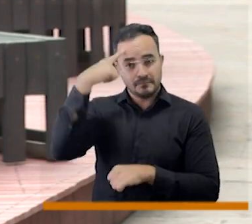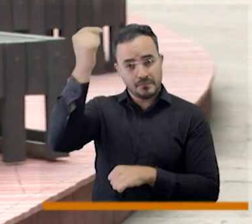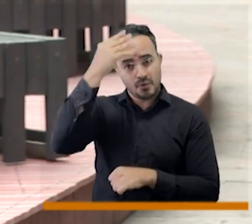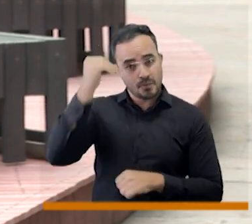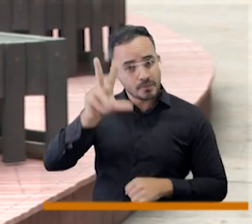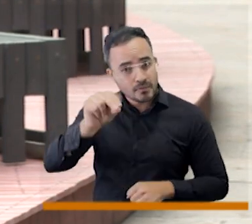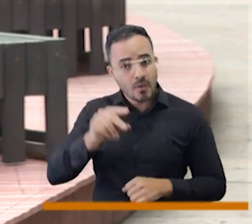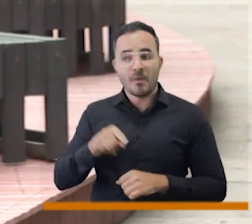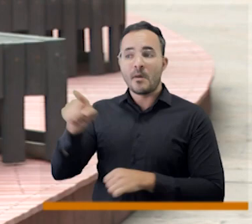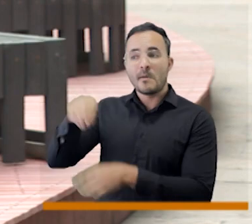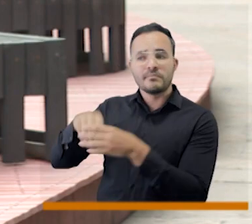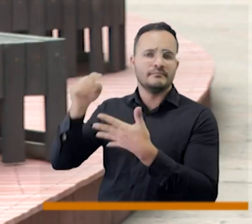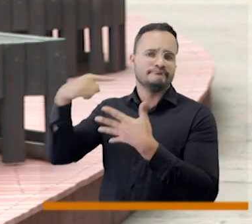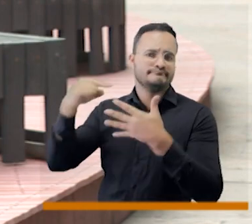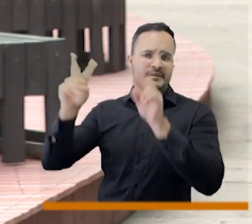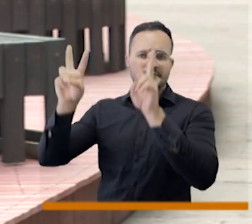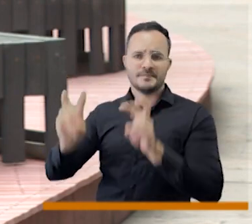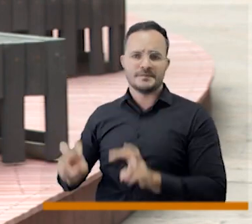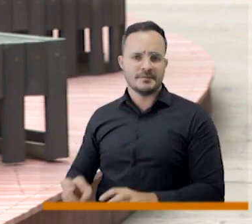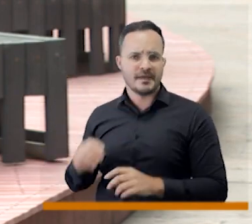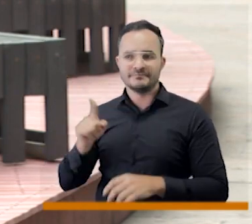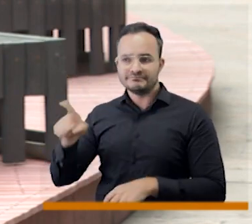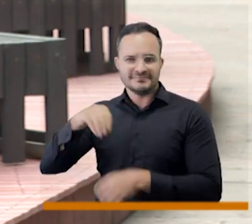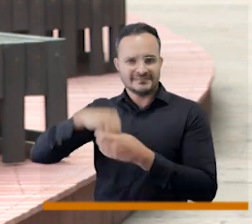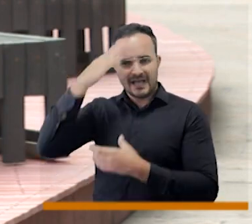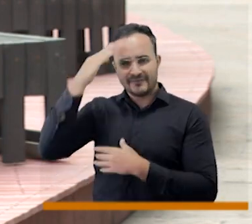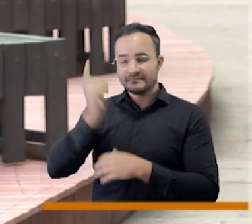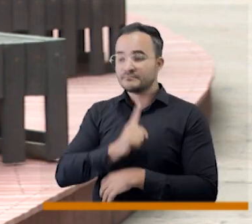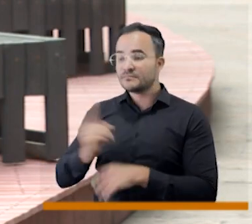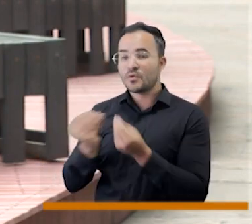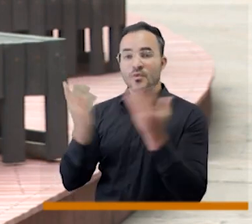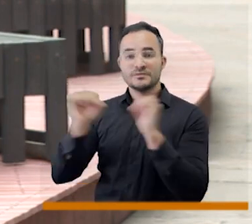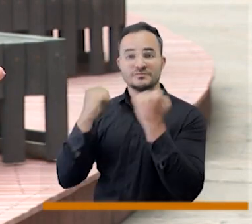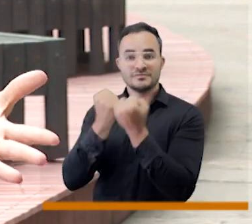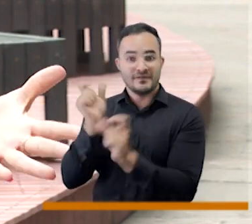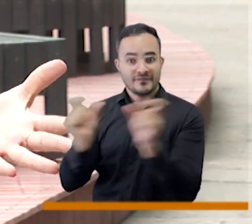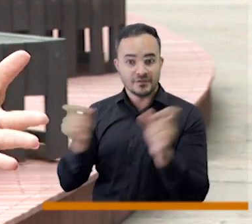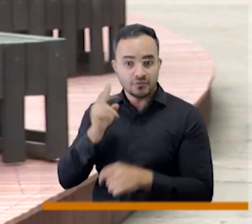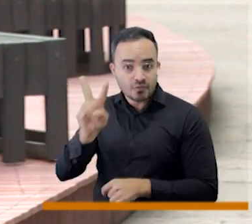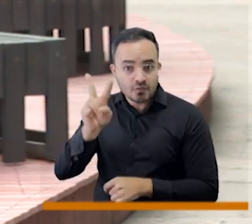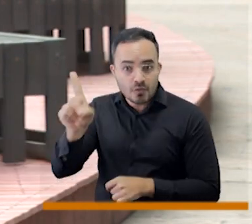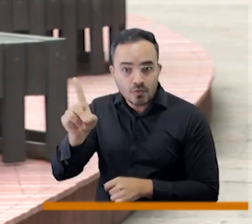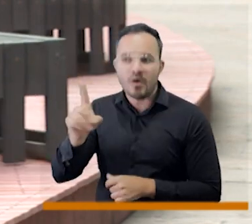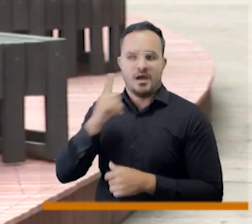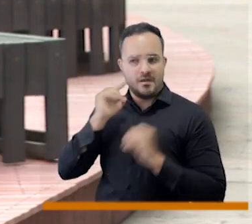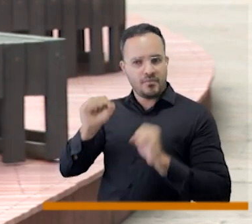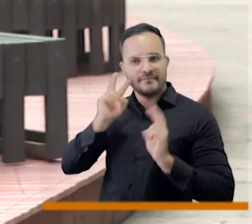Consejo de Medellín, ustedes pueden ver en detalle todos los temas que hacen parte de la agenda.